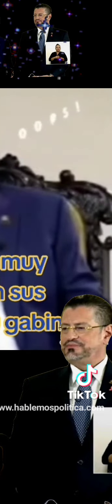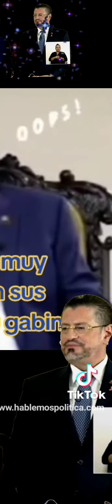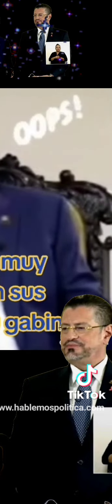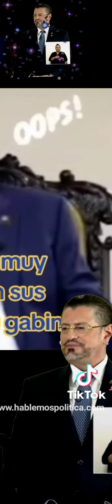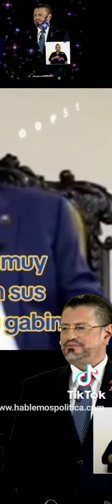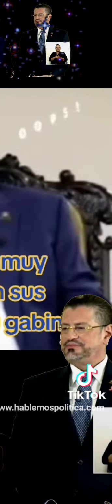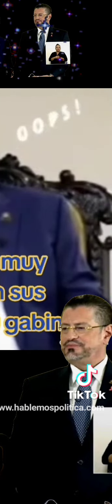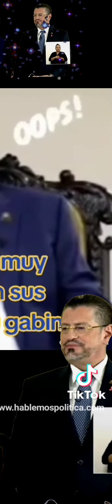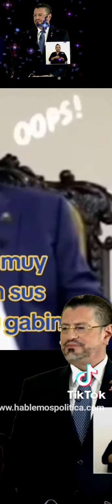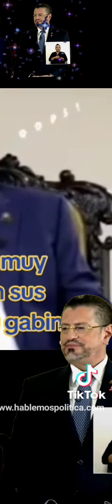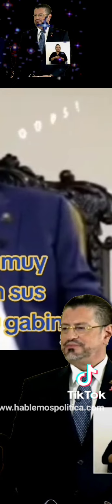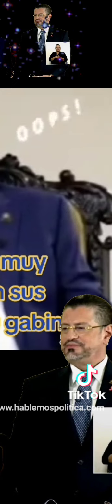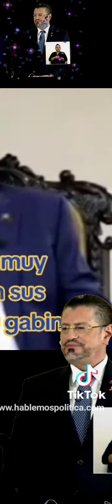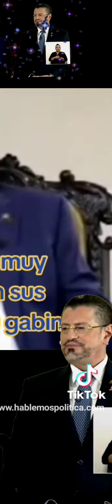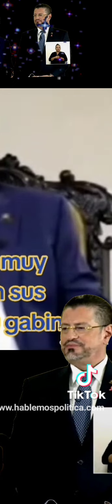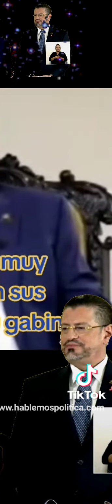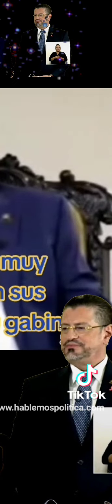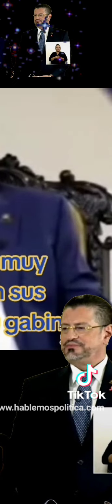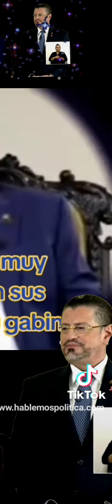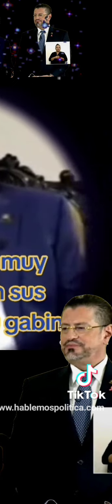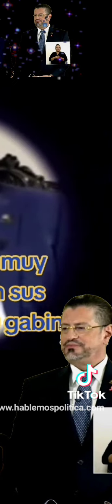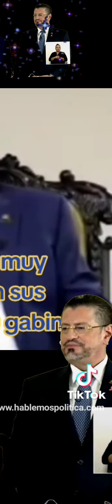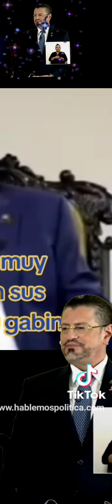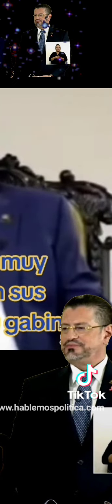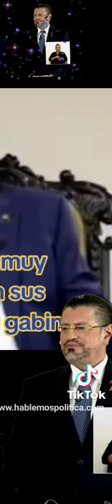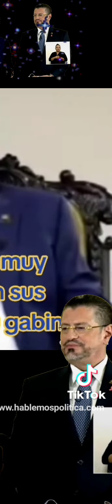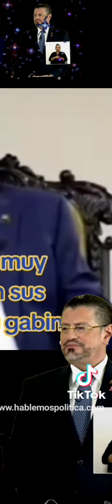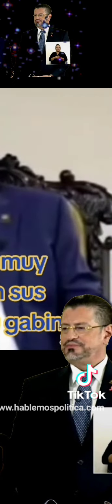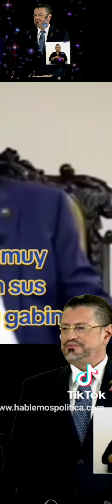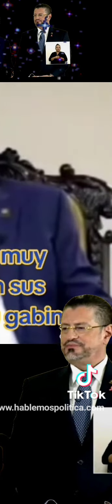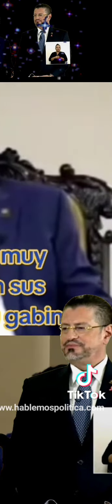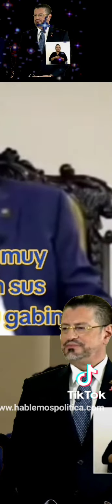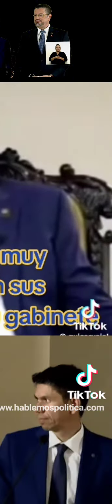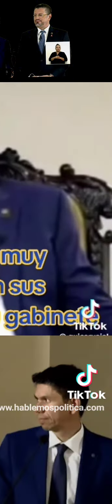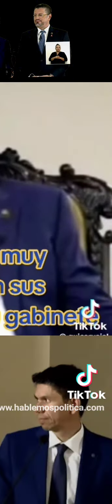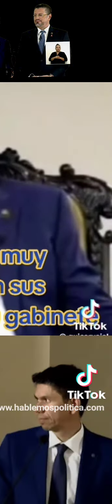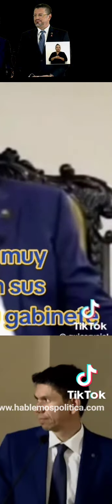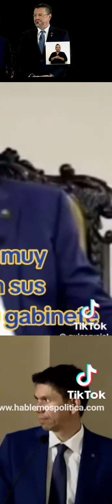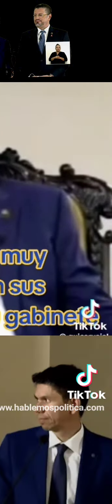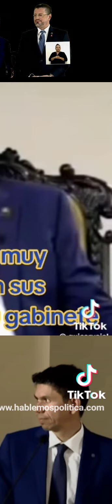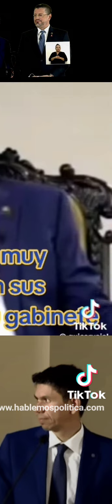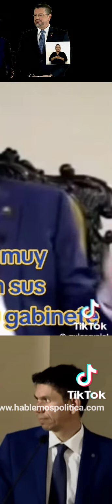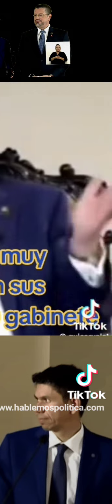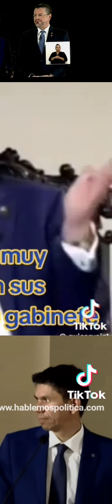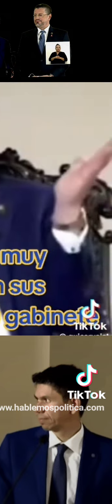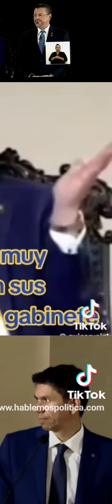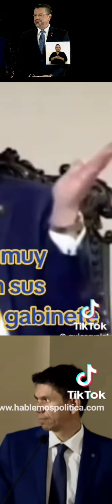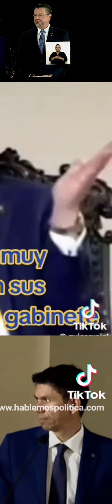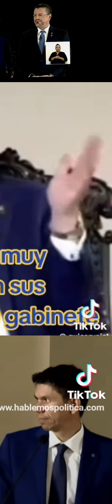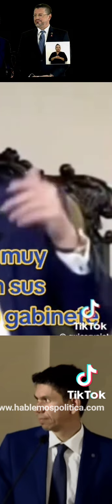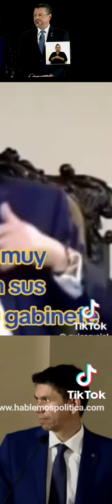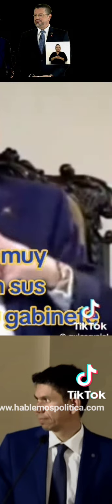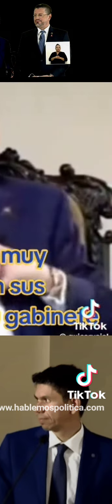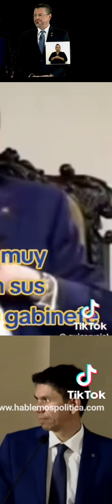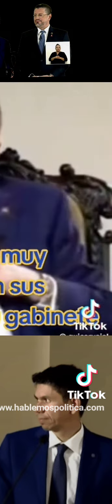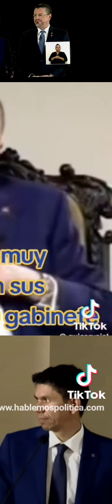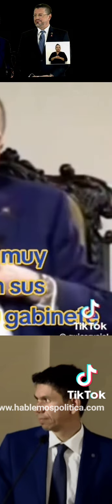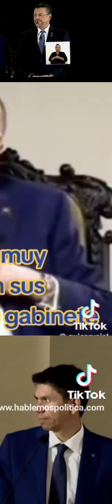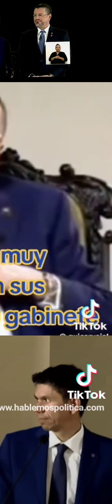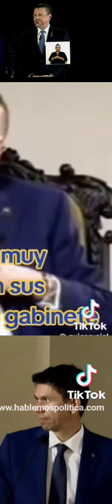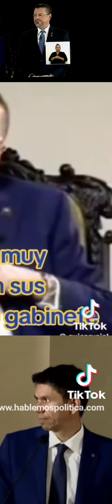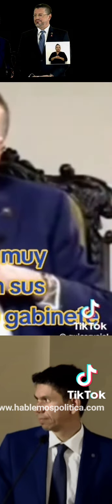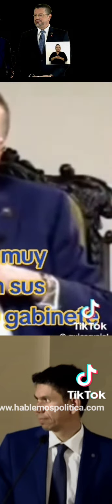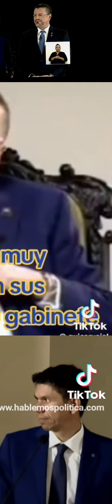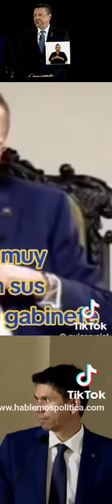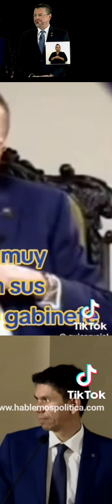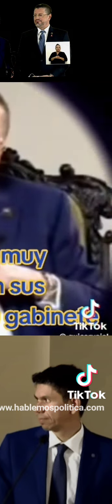habló de lo mismo y no estaba siendo el funcionario público con los estándares que yo demando. Entonces, ¿qué quiere que